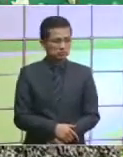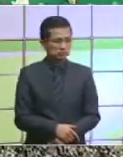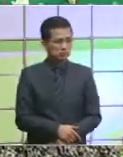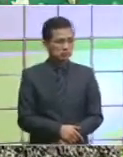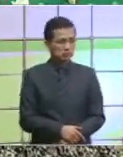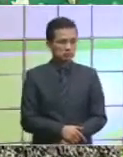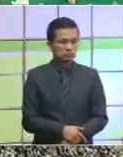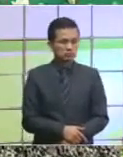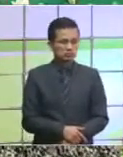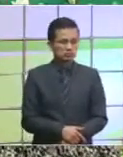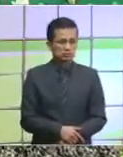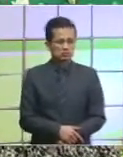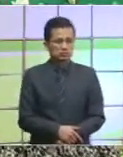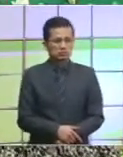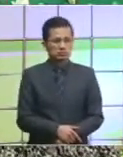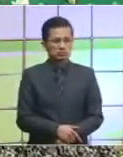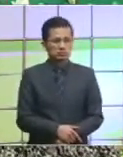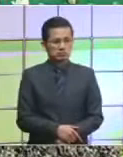i